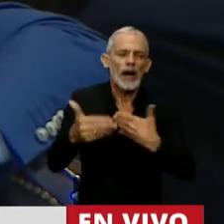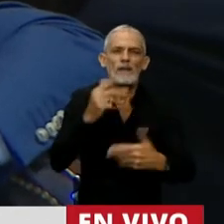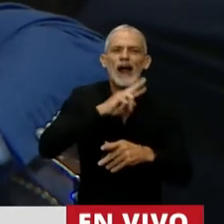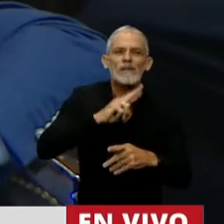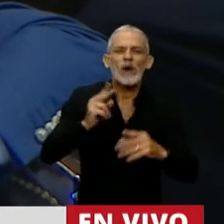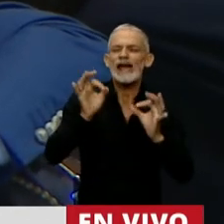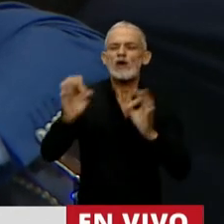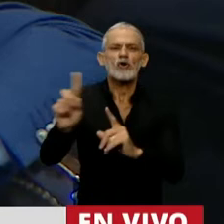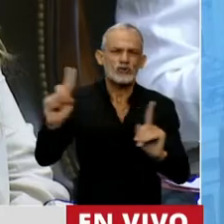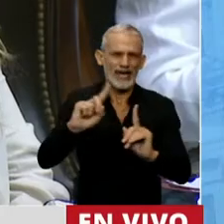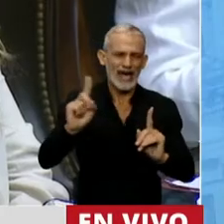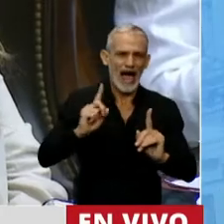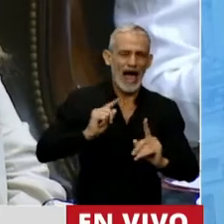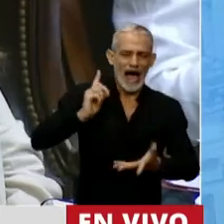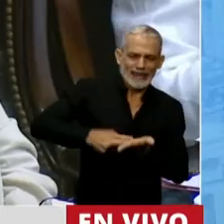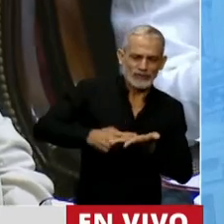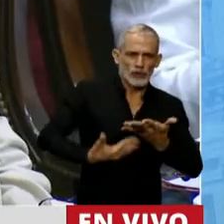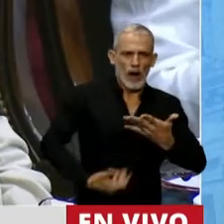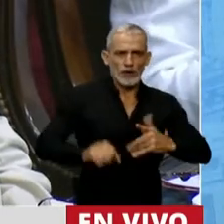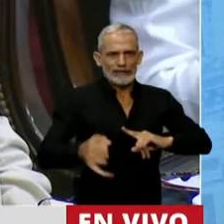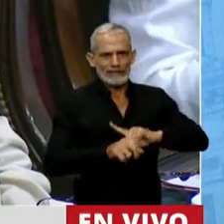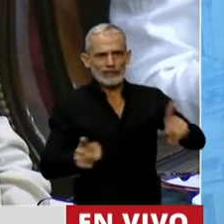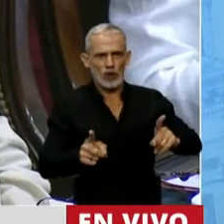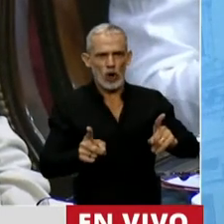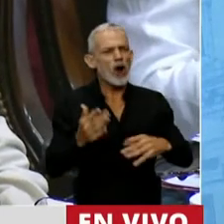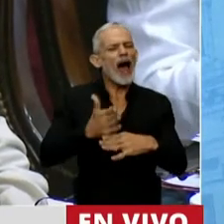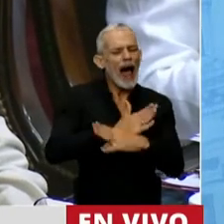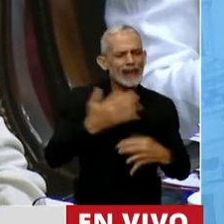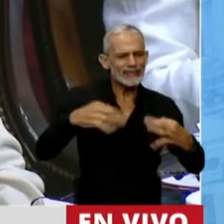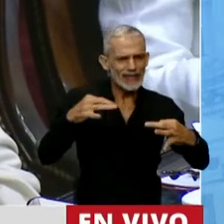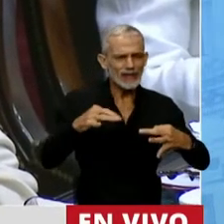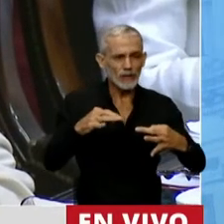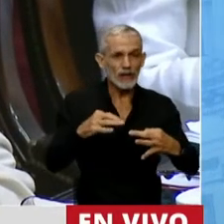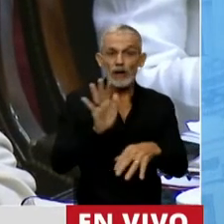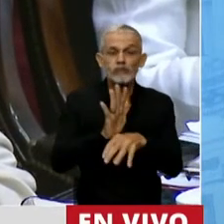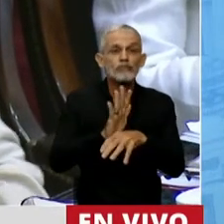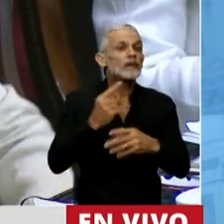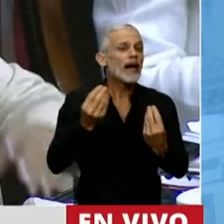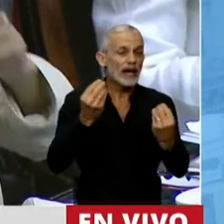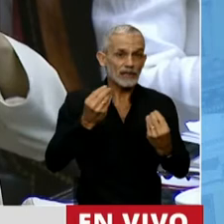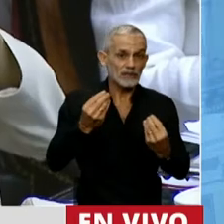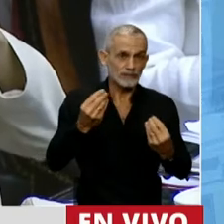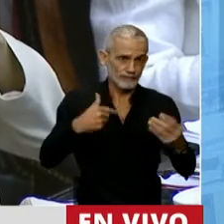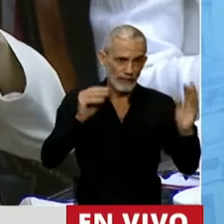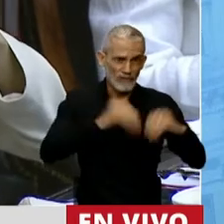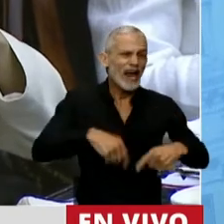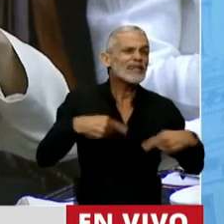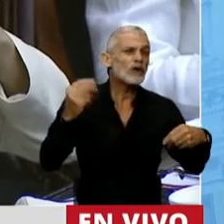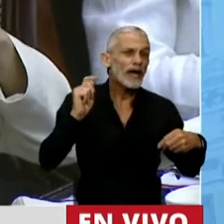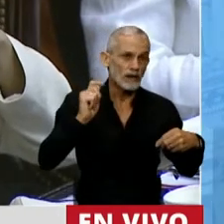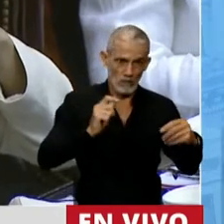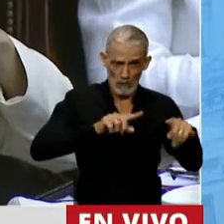tan difícil como tomar la decisión de un aborto lo que estamos reconociendo claramente es que fracasa la política